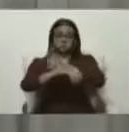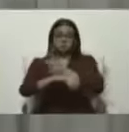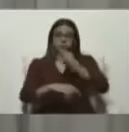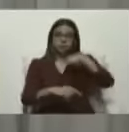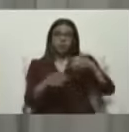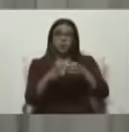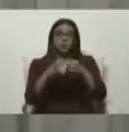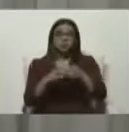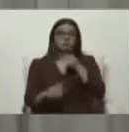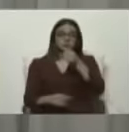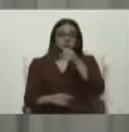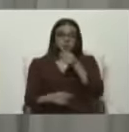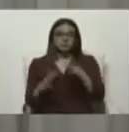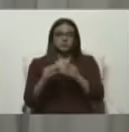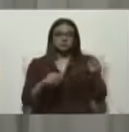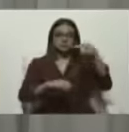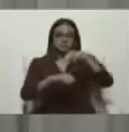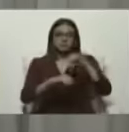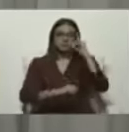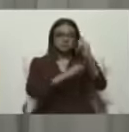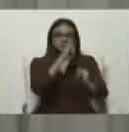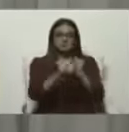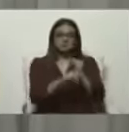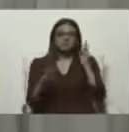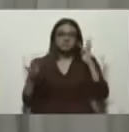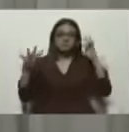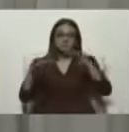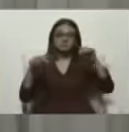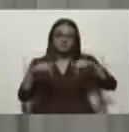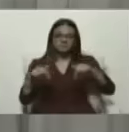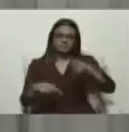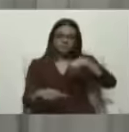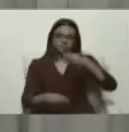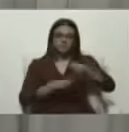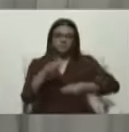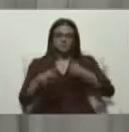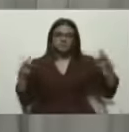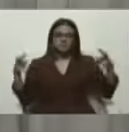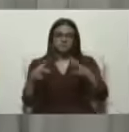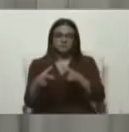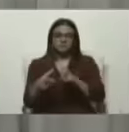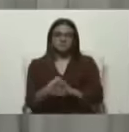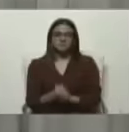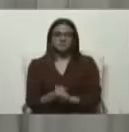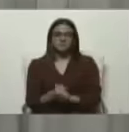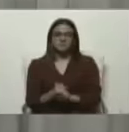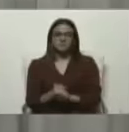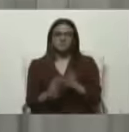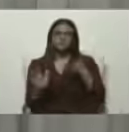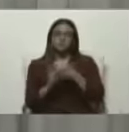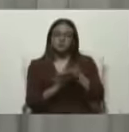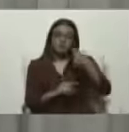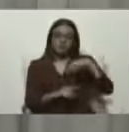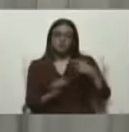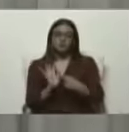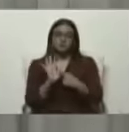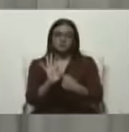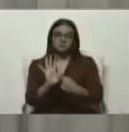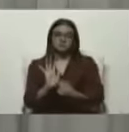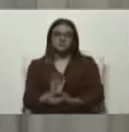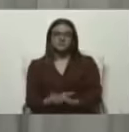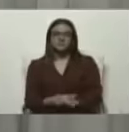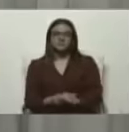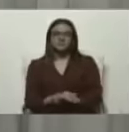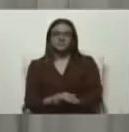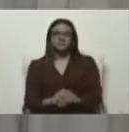medios de comunicación nacionales e internacionales que acuden a esta comparecencia ante los medios de comunicación,